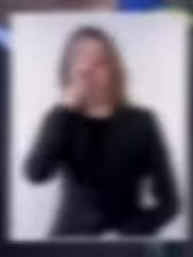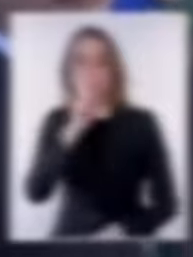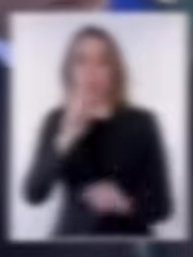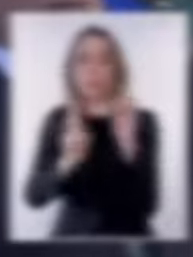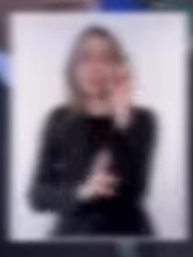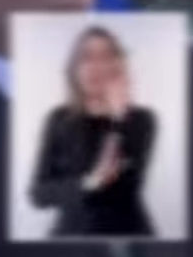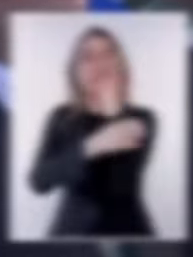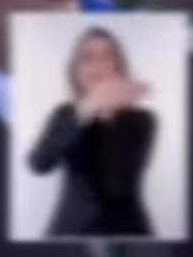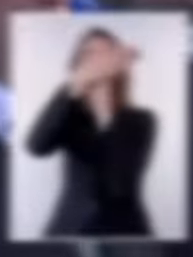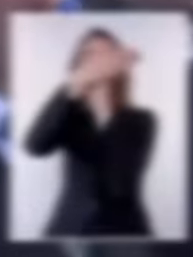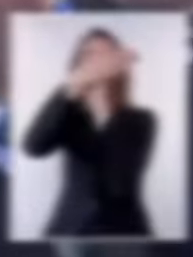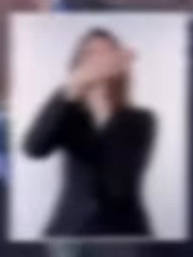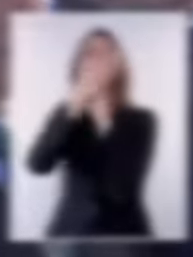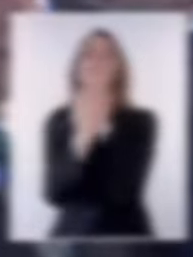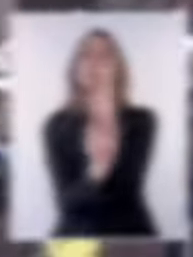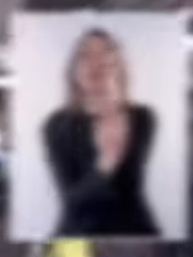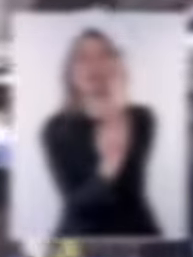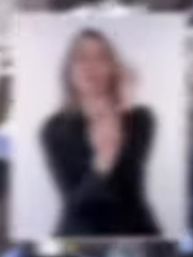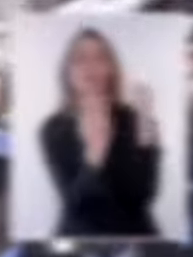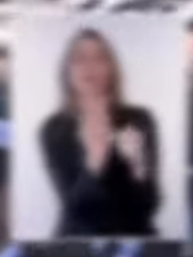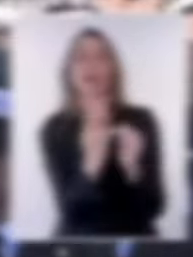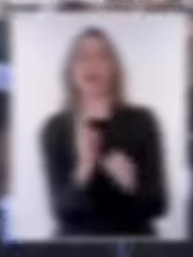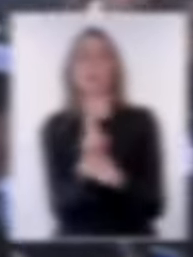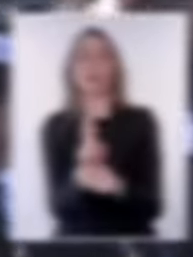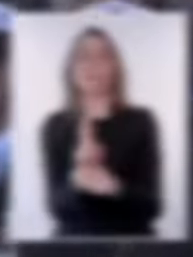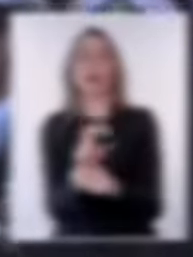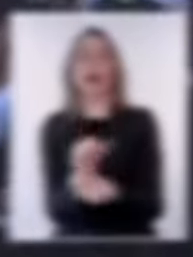estandartes representativos de la Academia